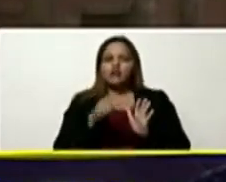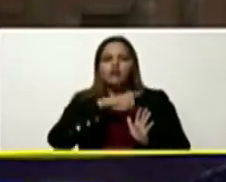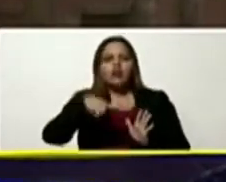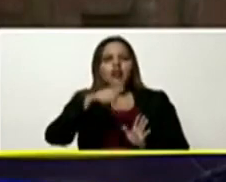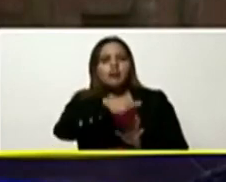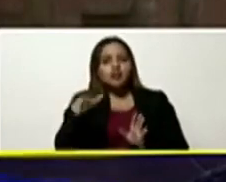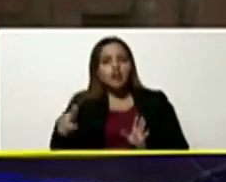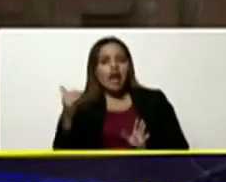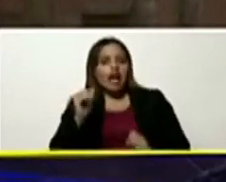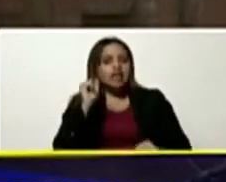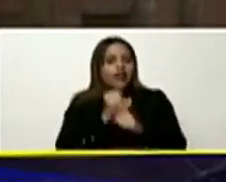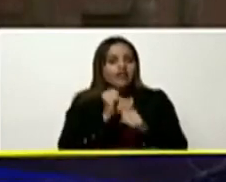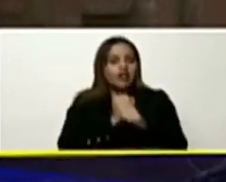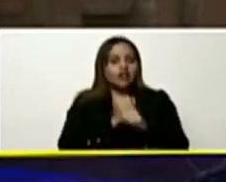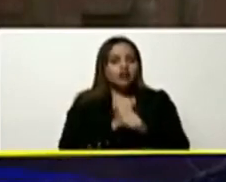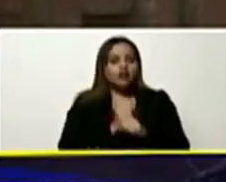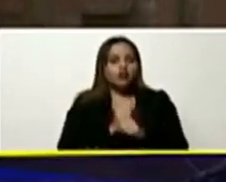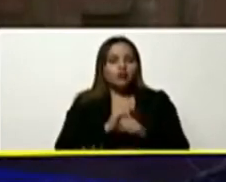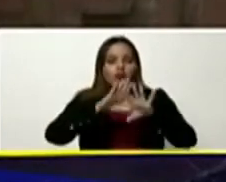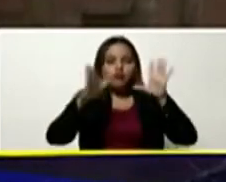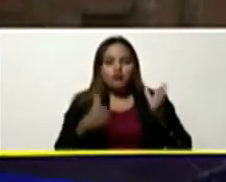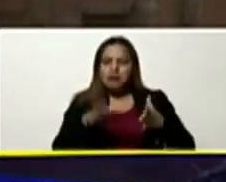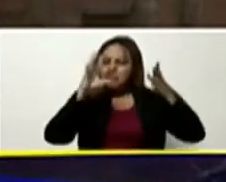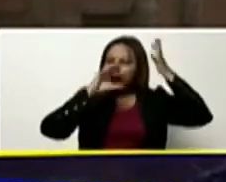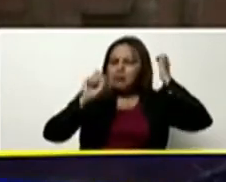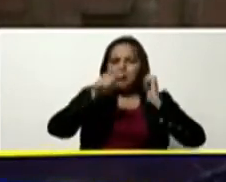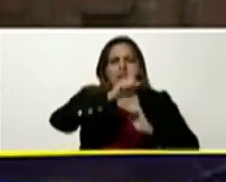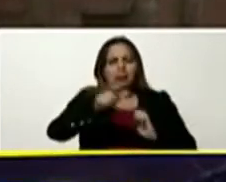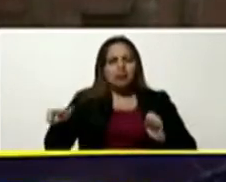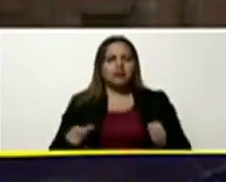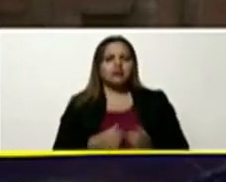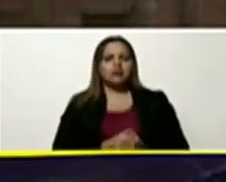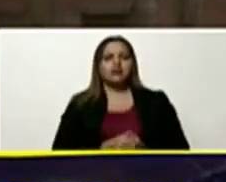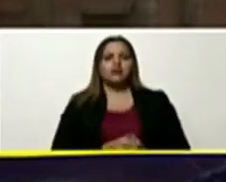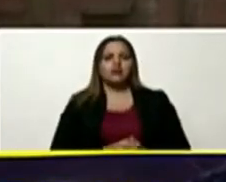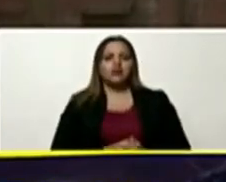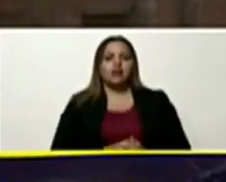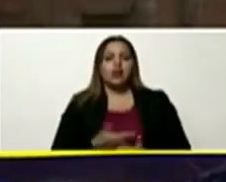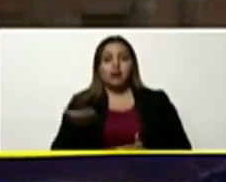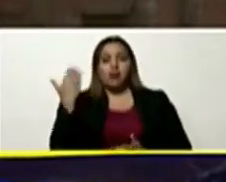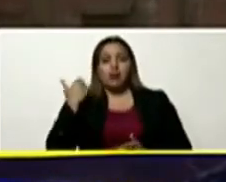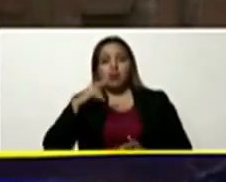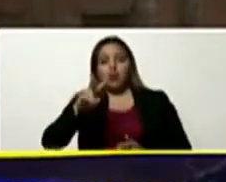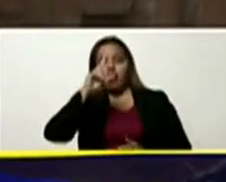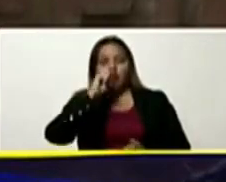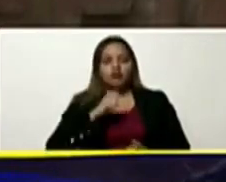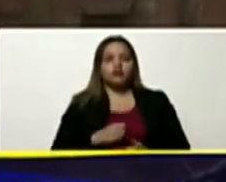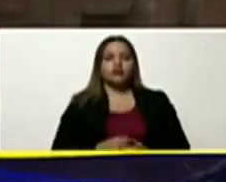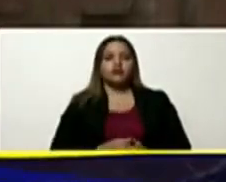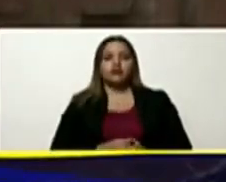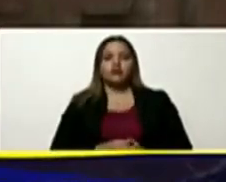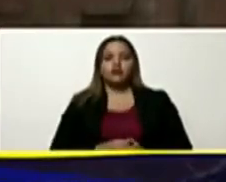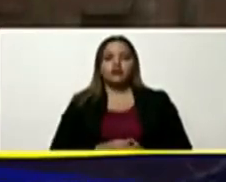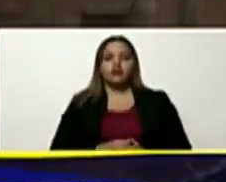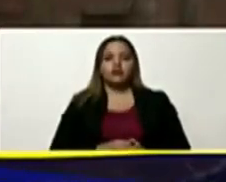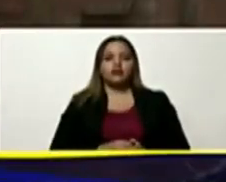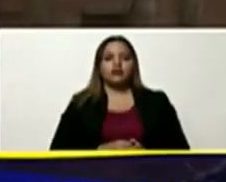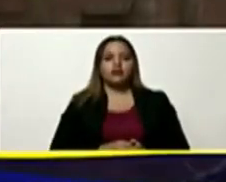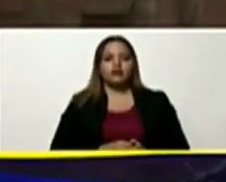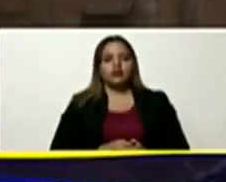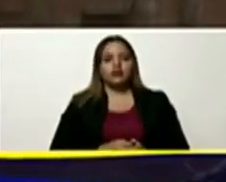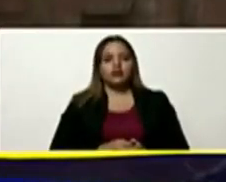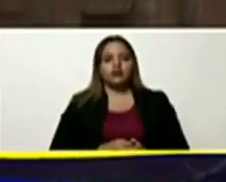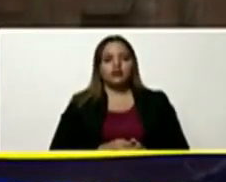en tránsito a nivel mundial. Es por ello que hace ya casi 2 años, presidente, inicié un proceso